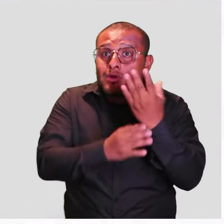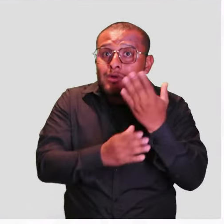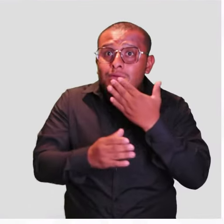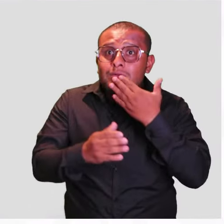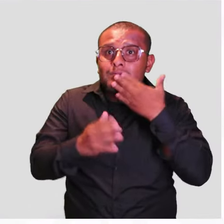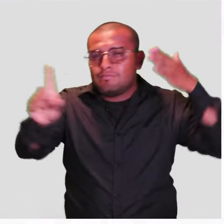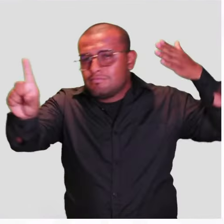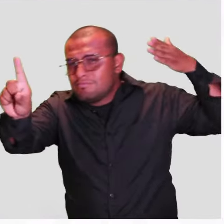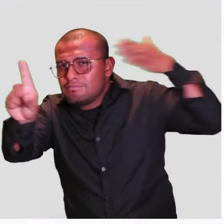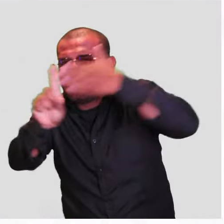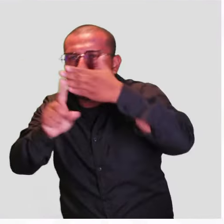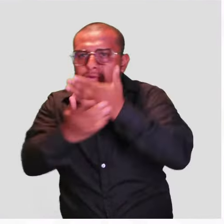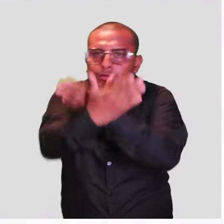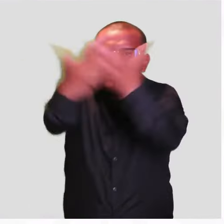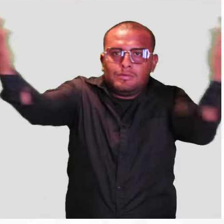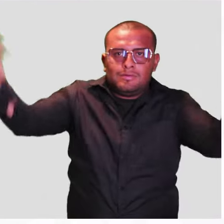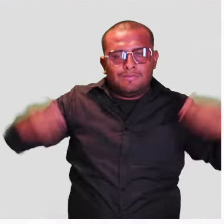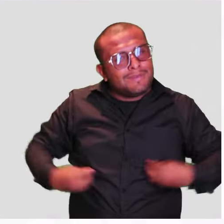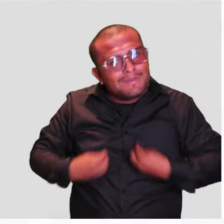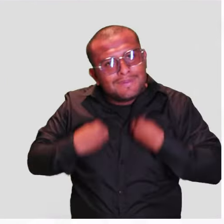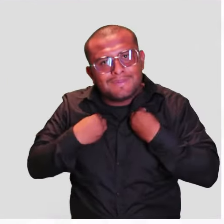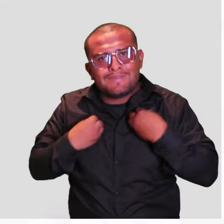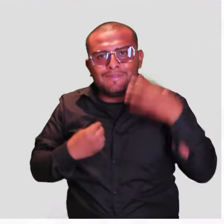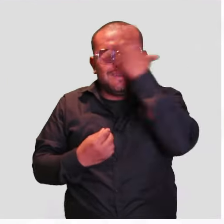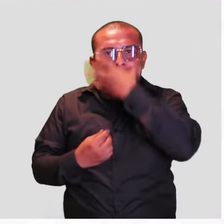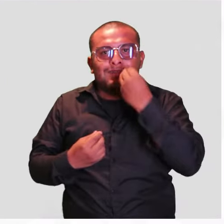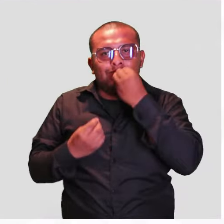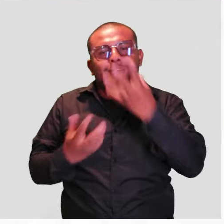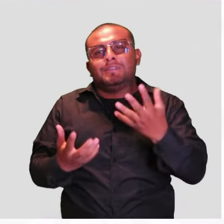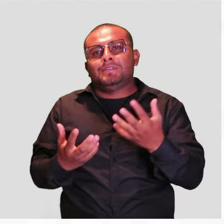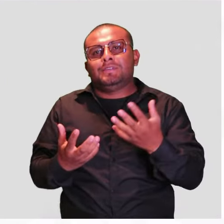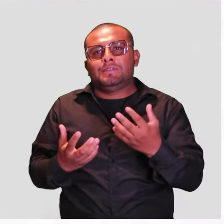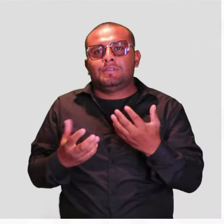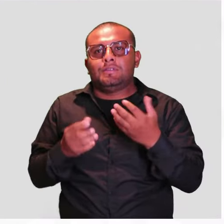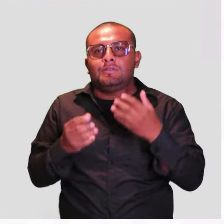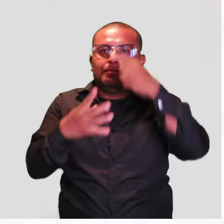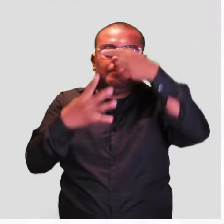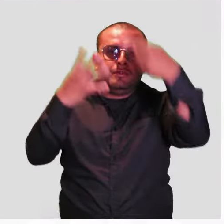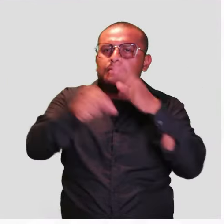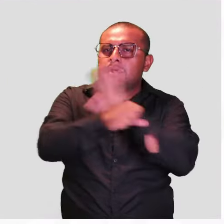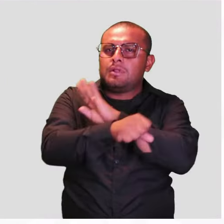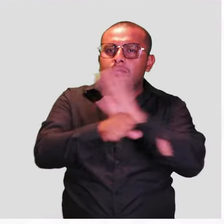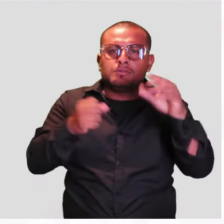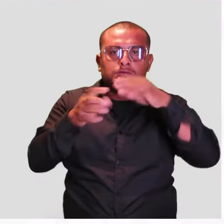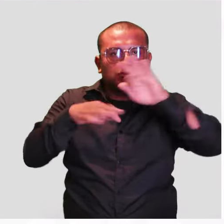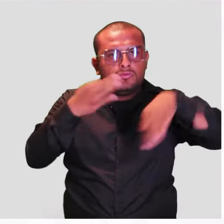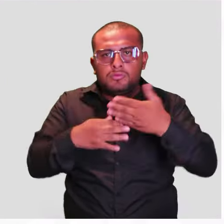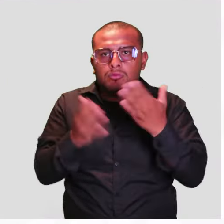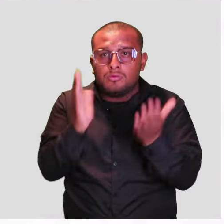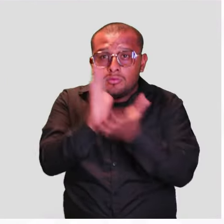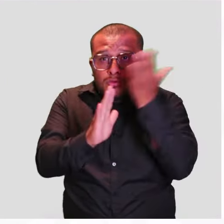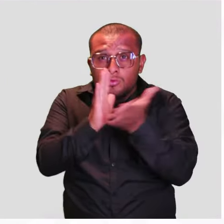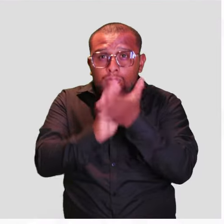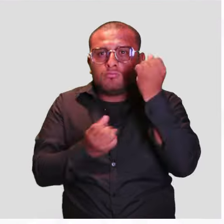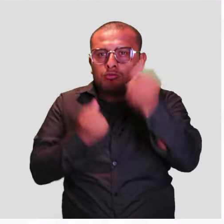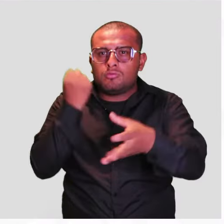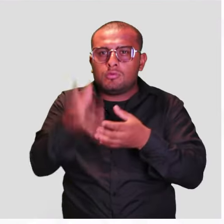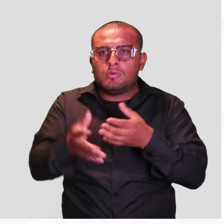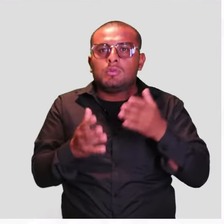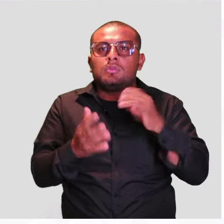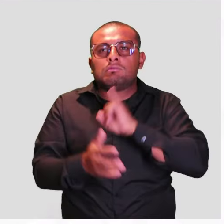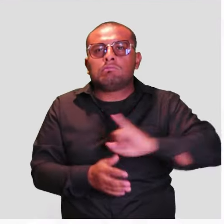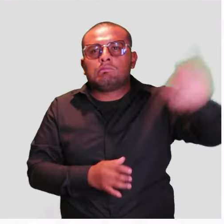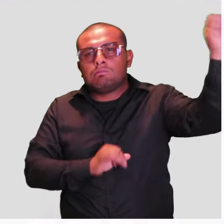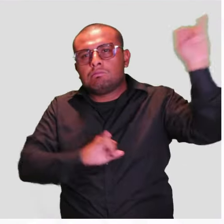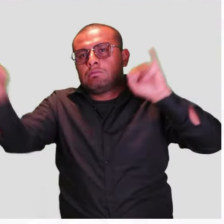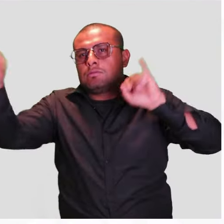que habitan en nuestro hermoso municipio. Que todos los beneficios, que toda la obra pública llegue a donde tiene que llegar, a todos y